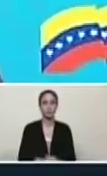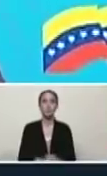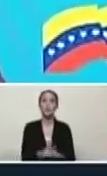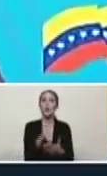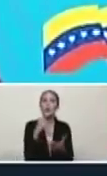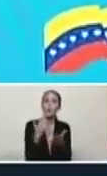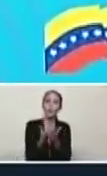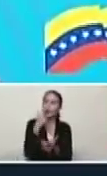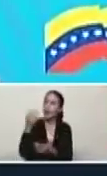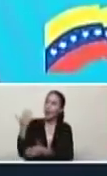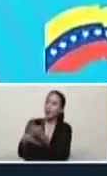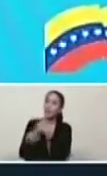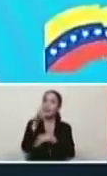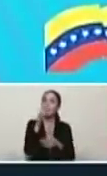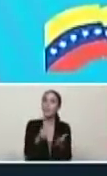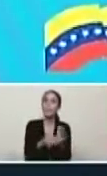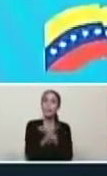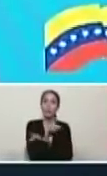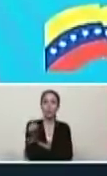Nosotros en el año 2021